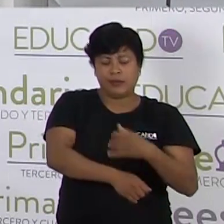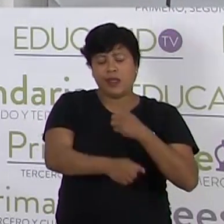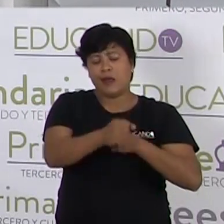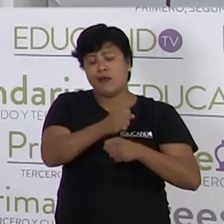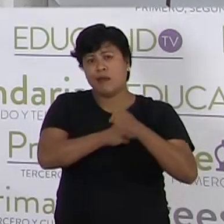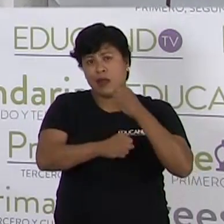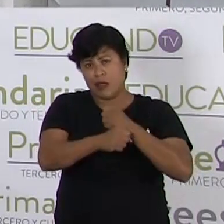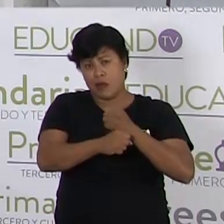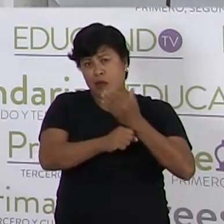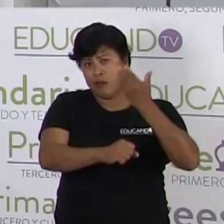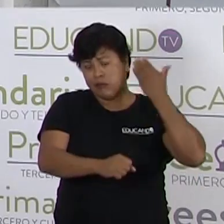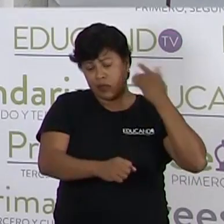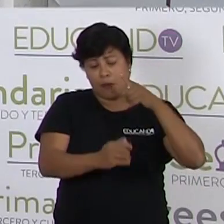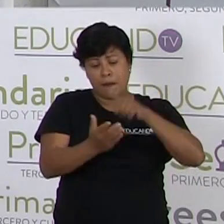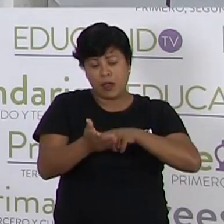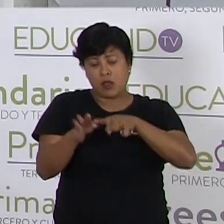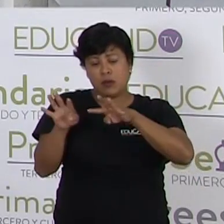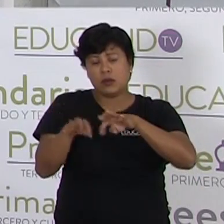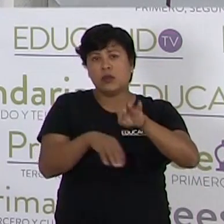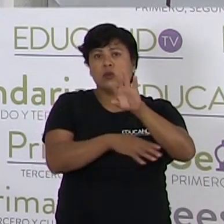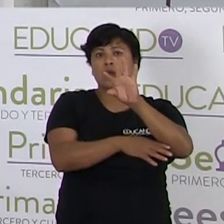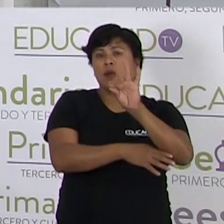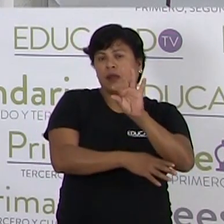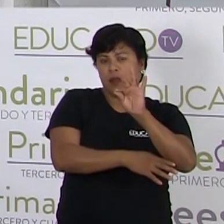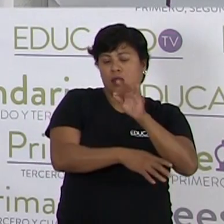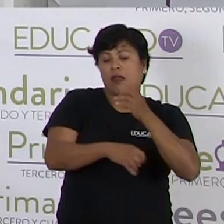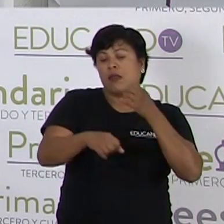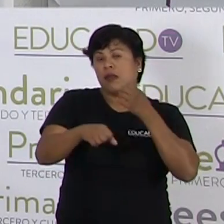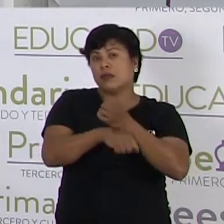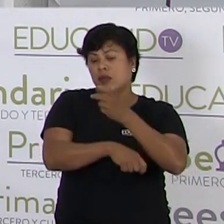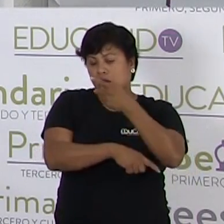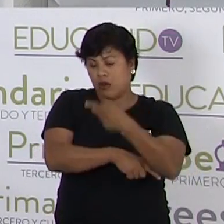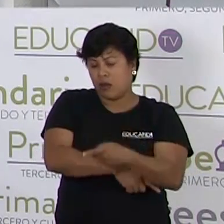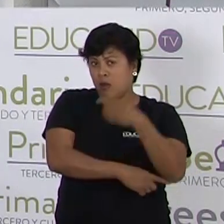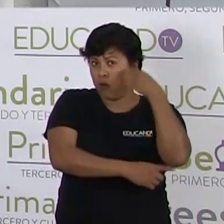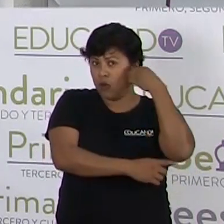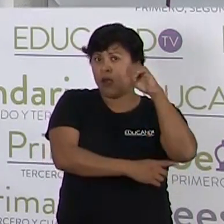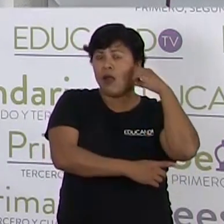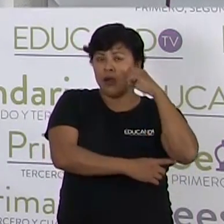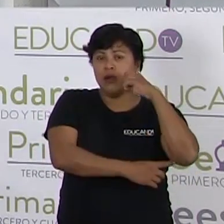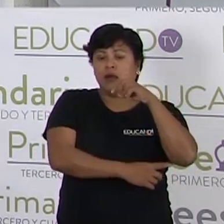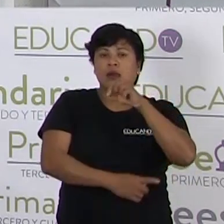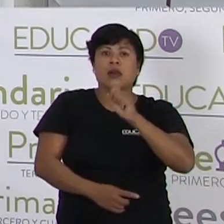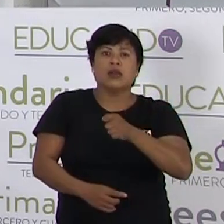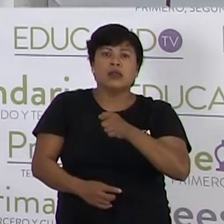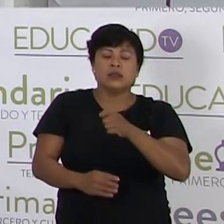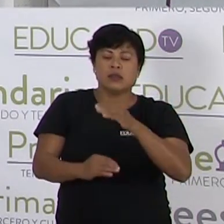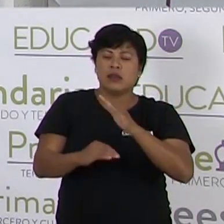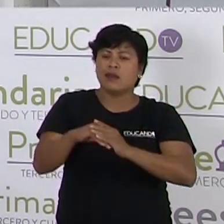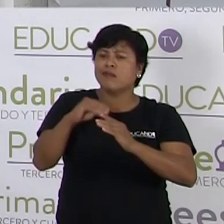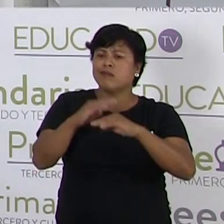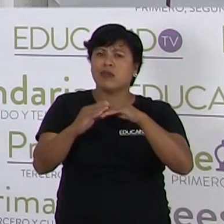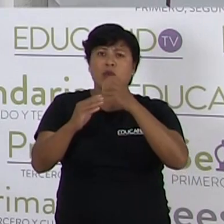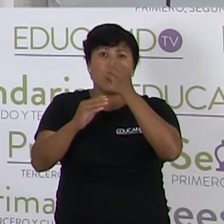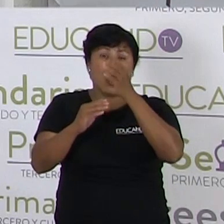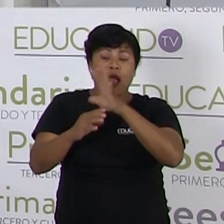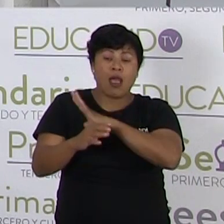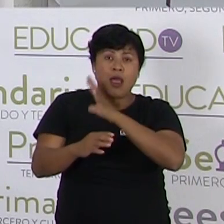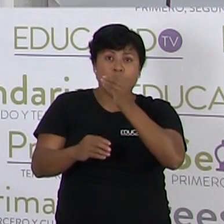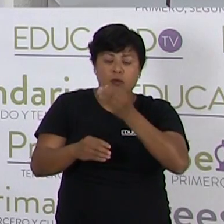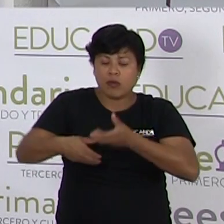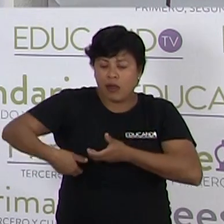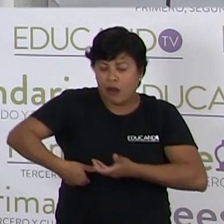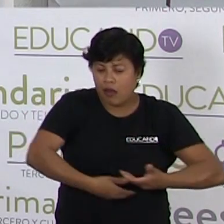años 1940, en el estado de Oaxaca, se construían muchas carreteras y